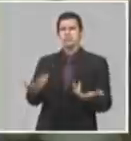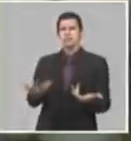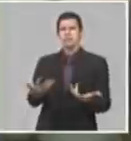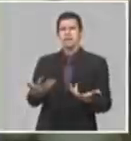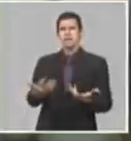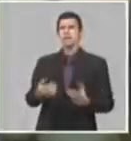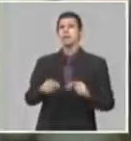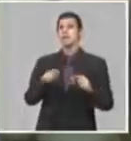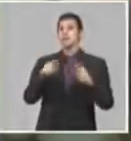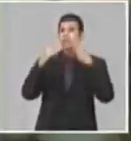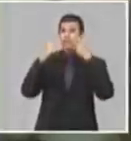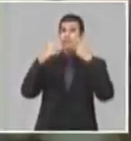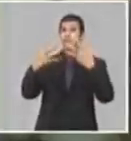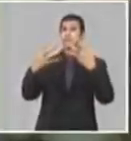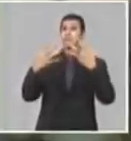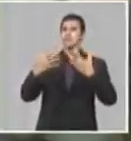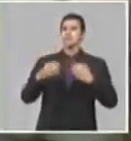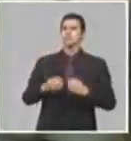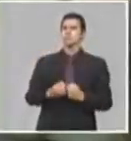en un